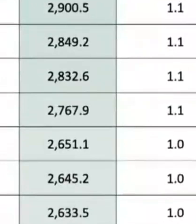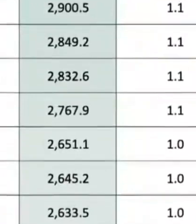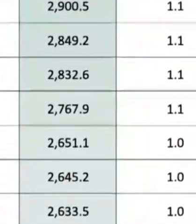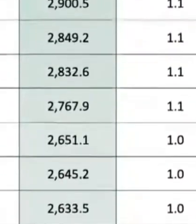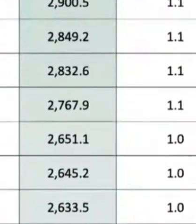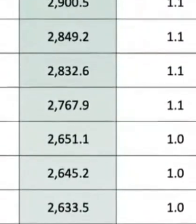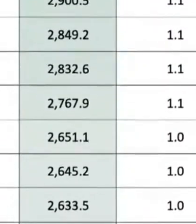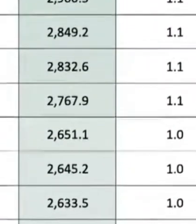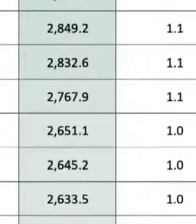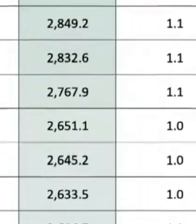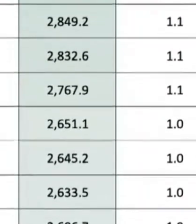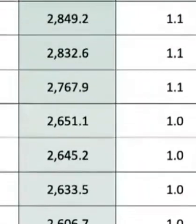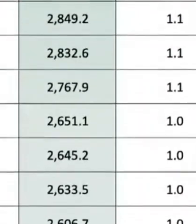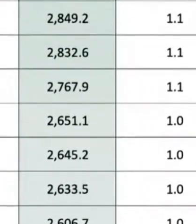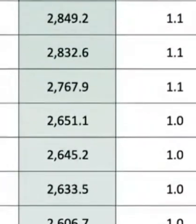Estados Unidos,